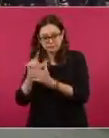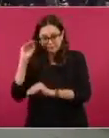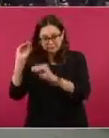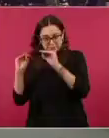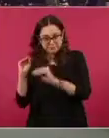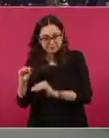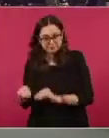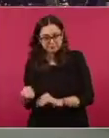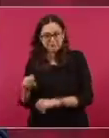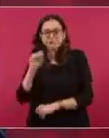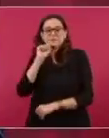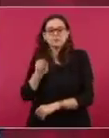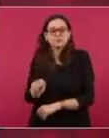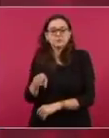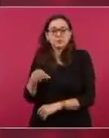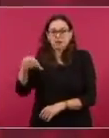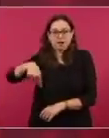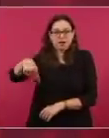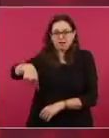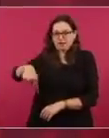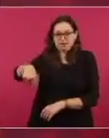Era un recinto